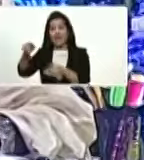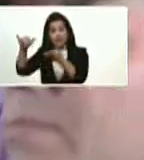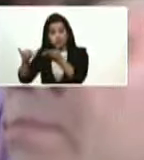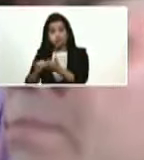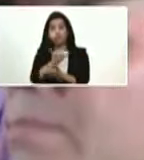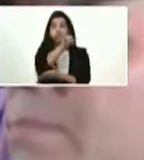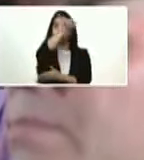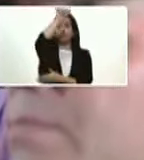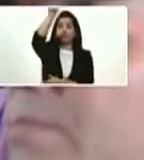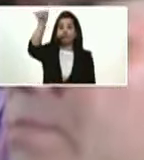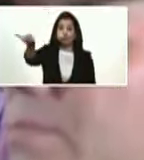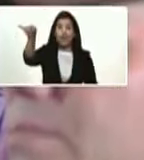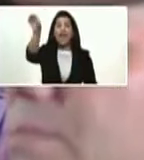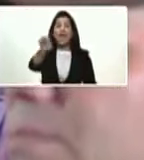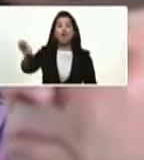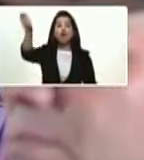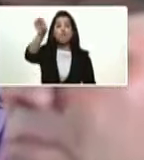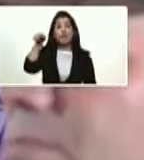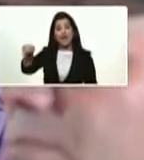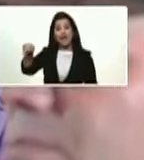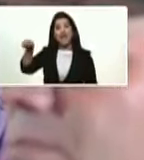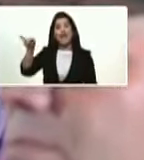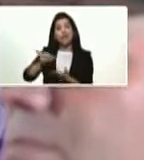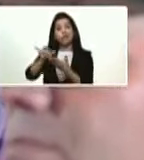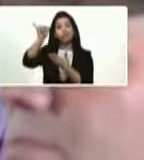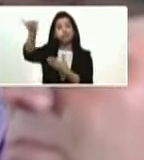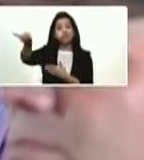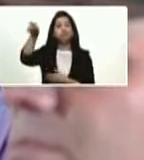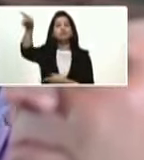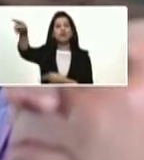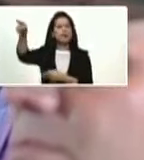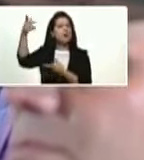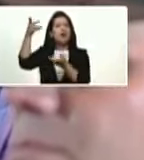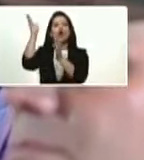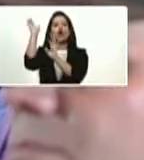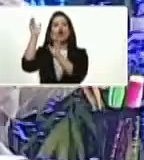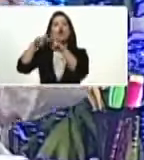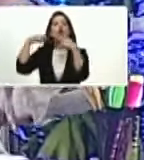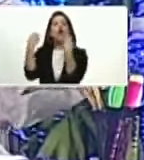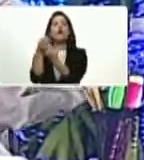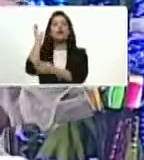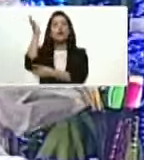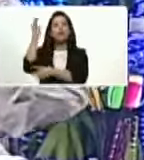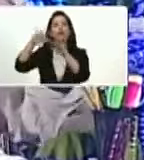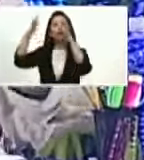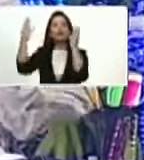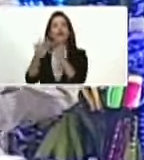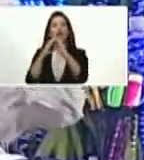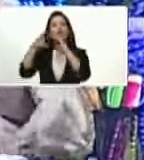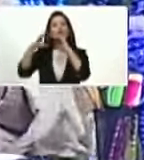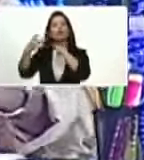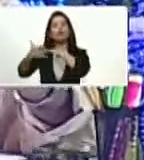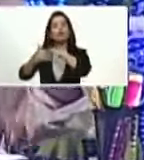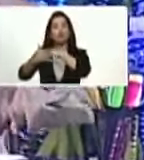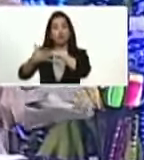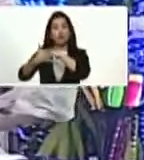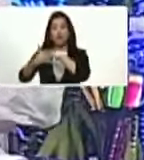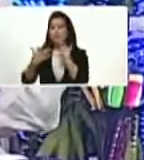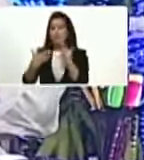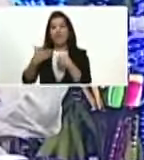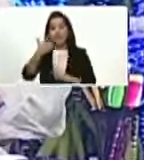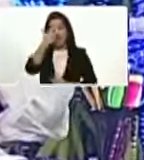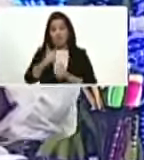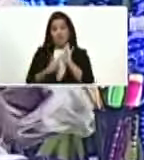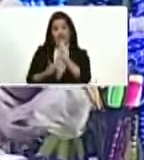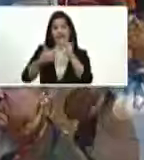Europa, al Congreso Mundial de Telecomunicaciones, porque Cantv va a estar allí entre las primeras empresas del mundo en telecomunicaciones, de